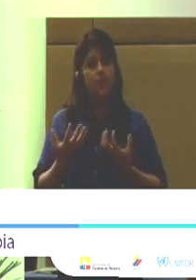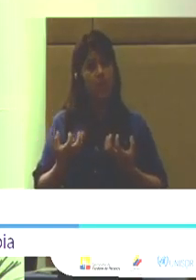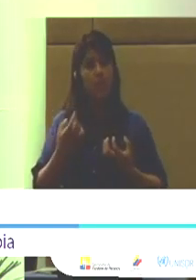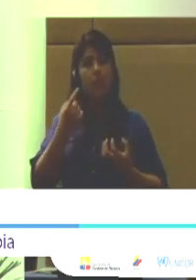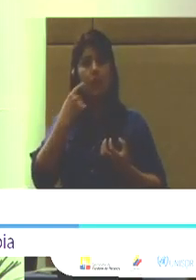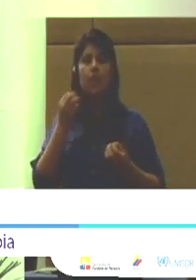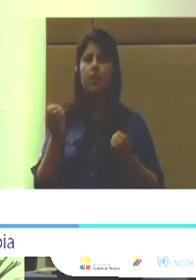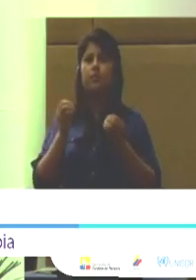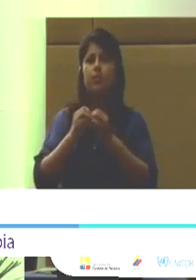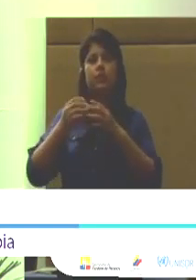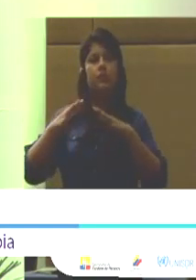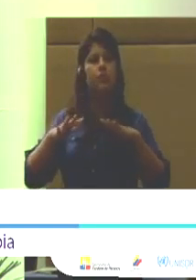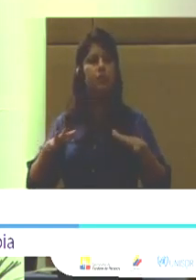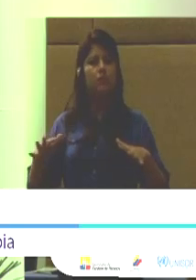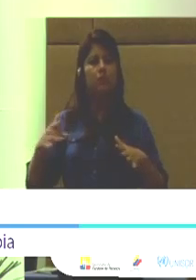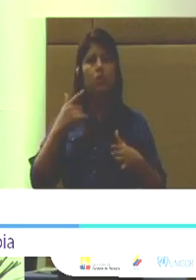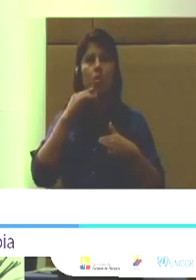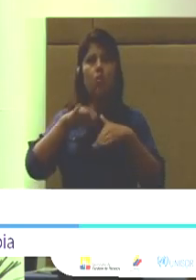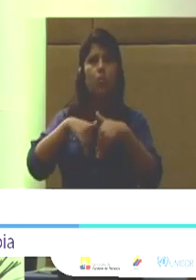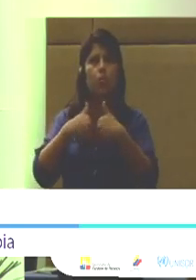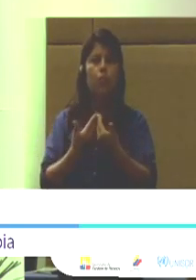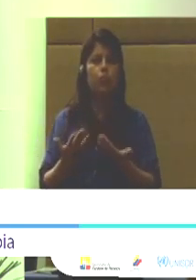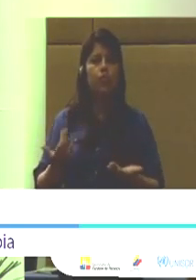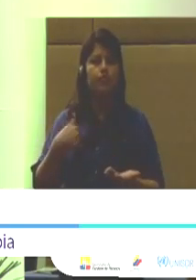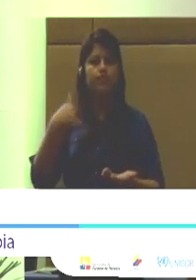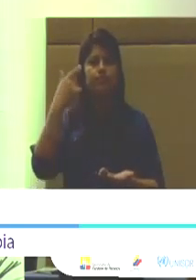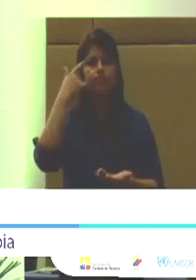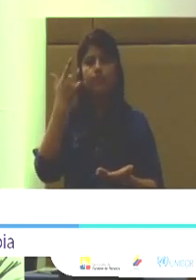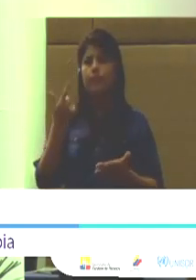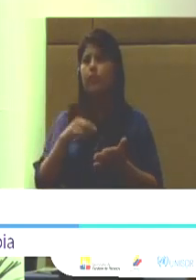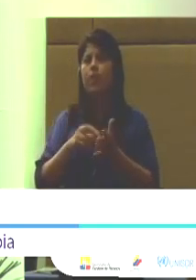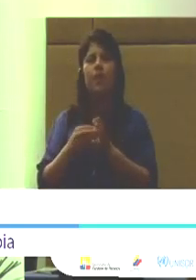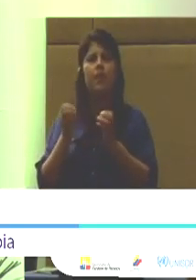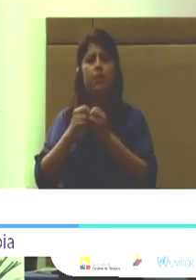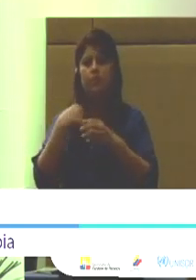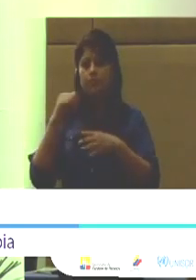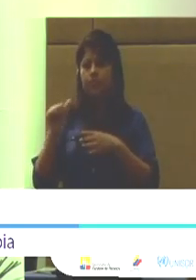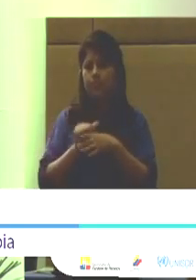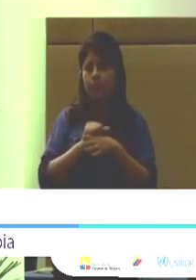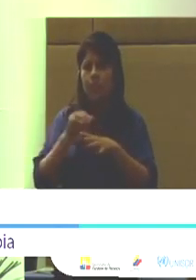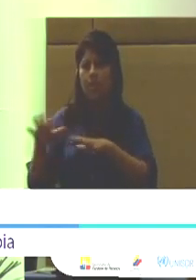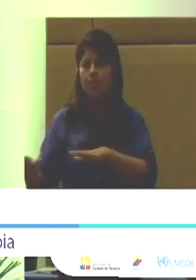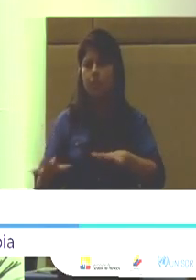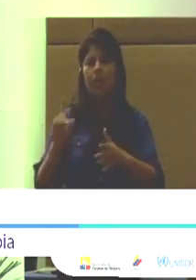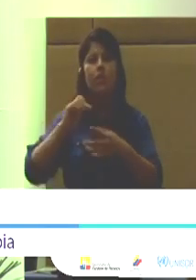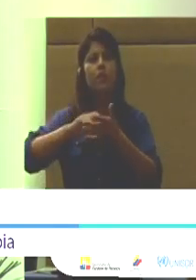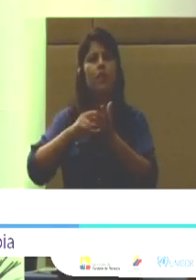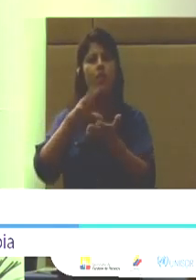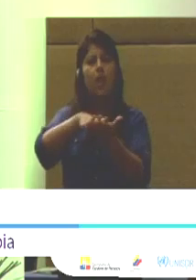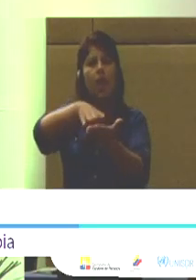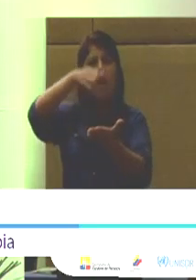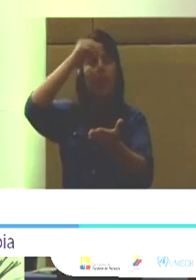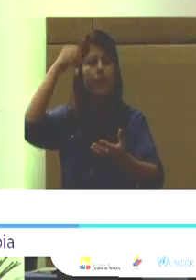así como manejar la posibilidad de tener un aprendizaje